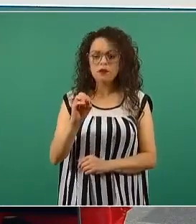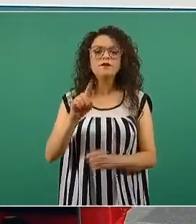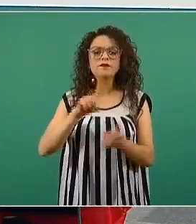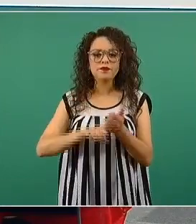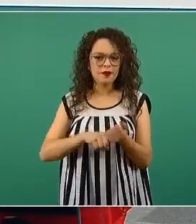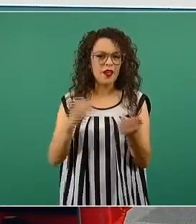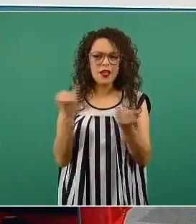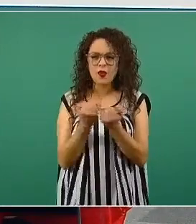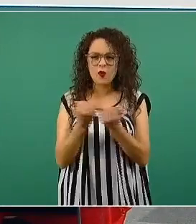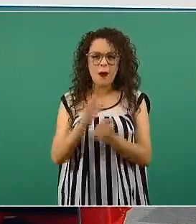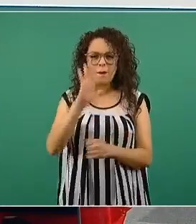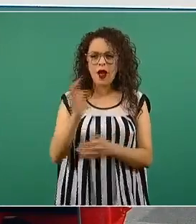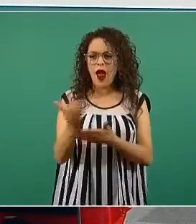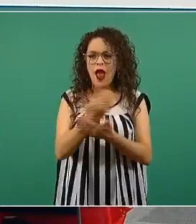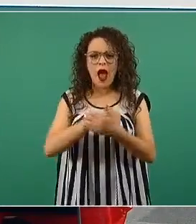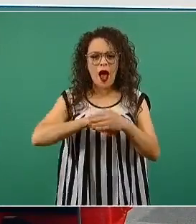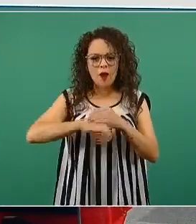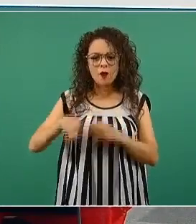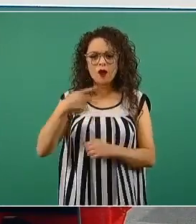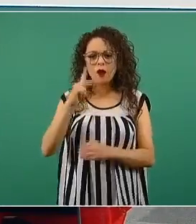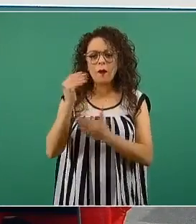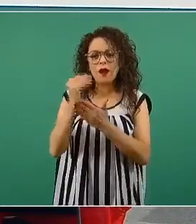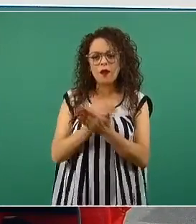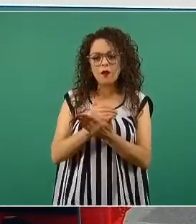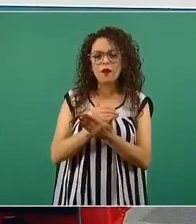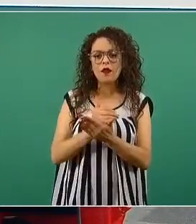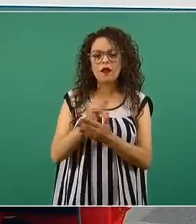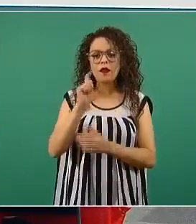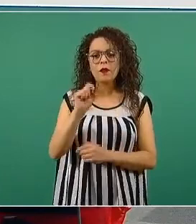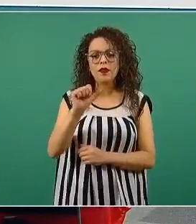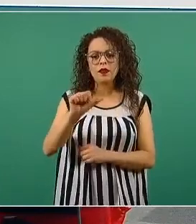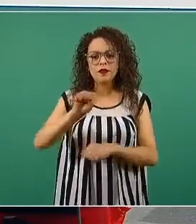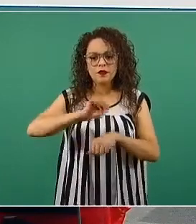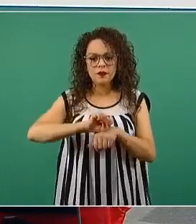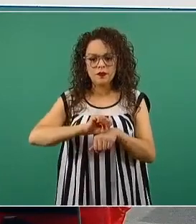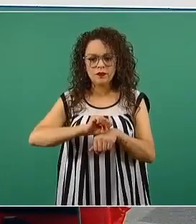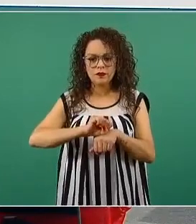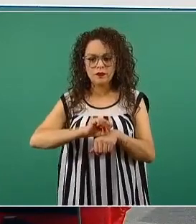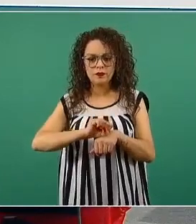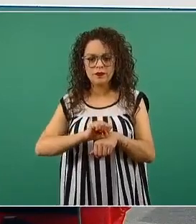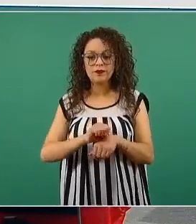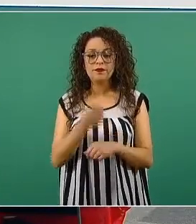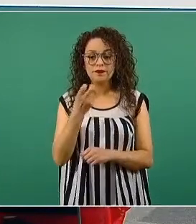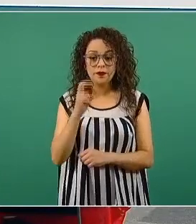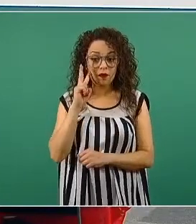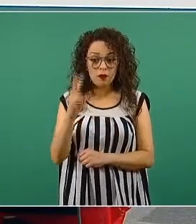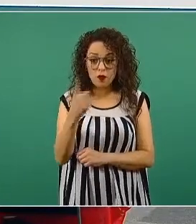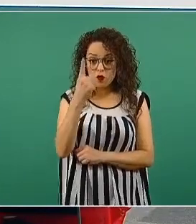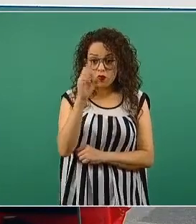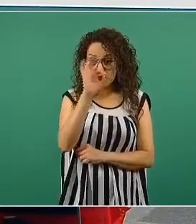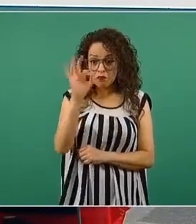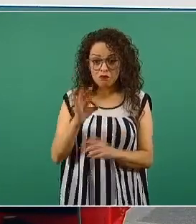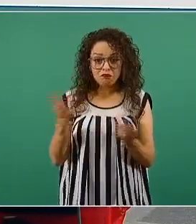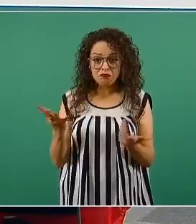semanas de embarazo, es menos de 1%, aquí es 0.1%, no es mayor. Parto prematuro